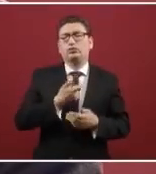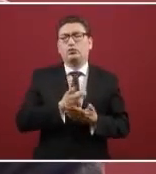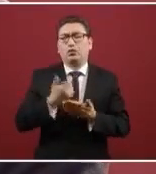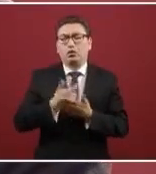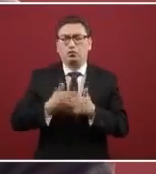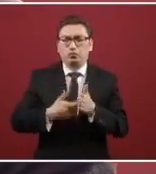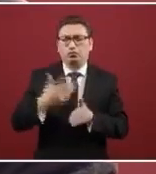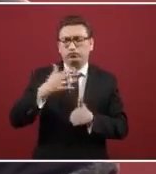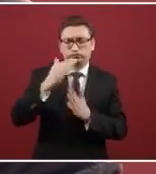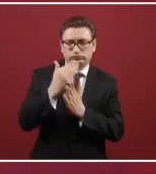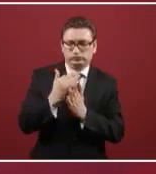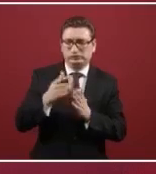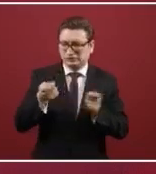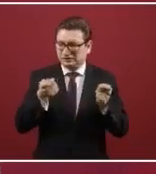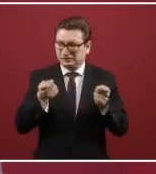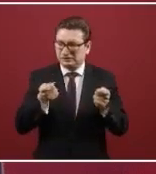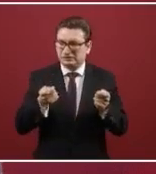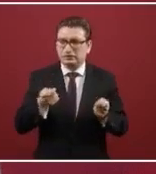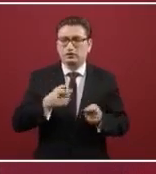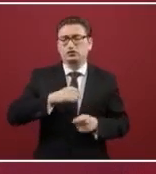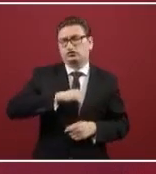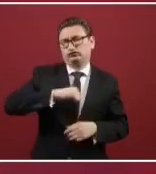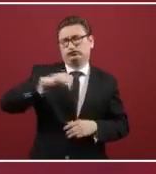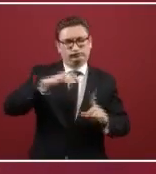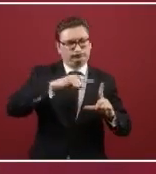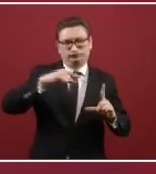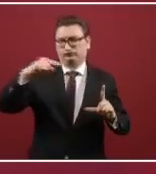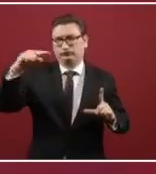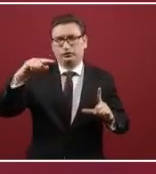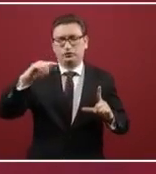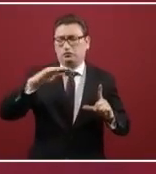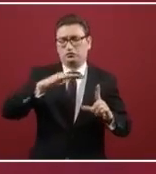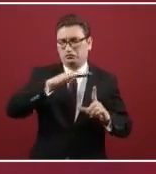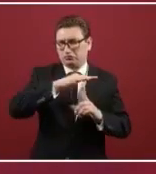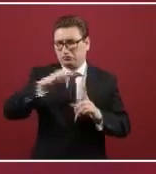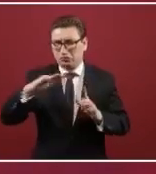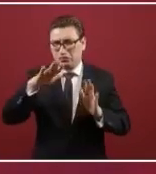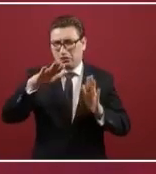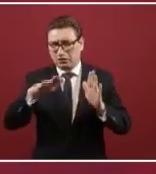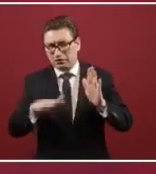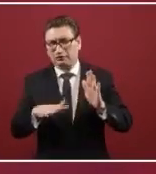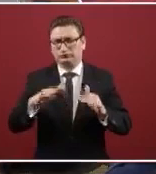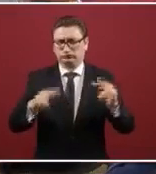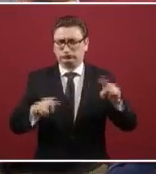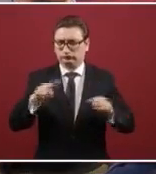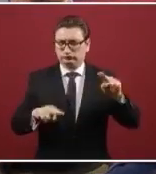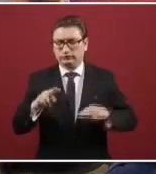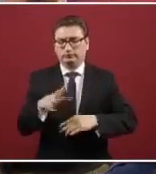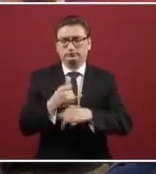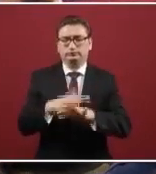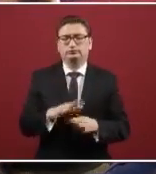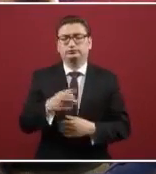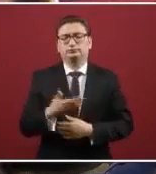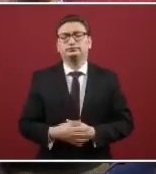vamos a seguir manteniendo una inflación baja. Ese es el informe que tengo. Y